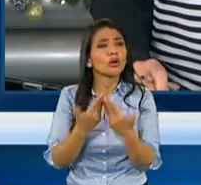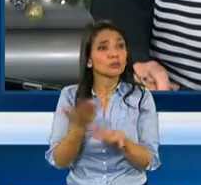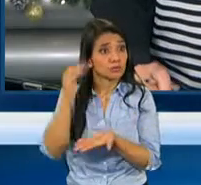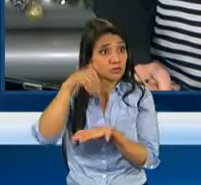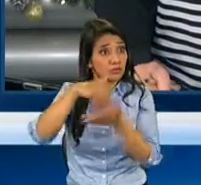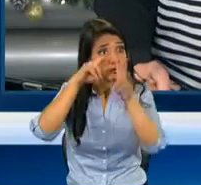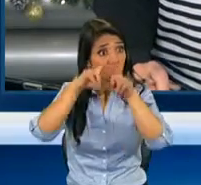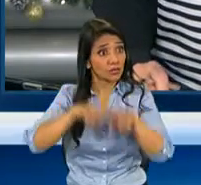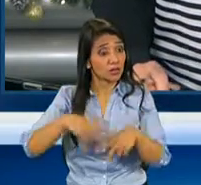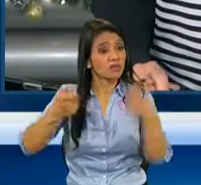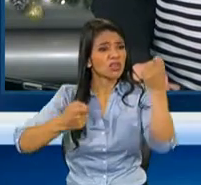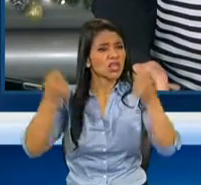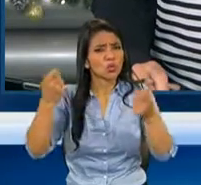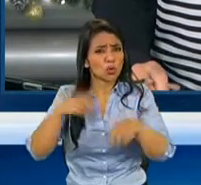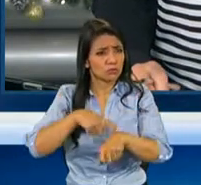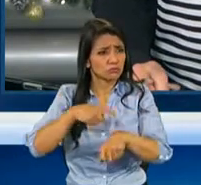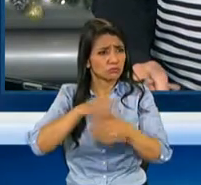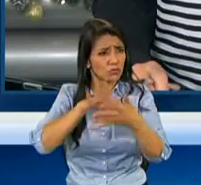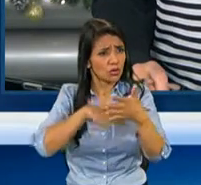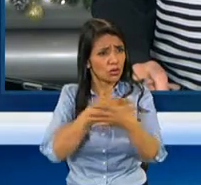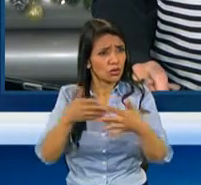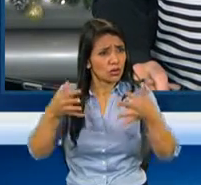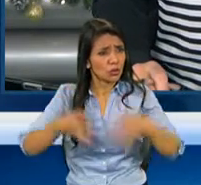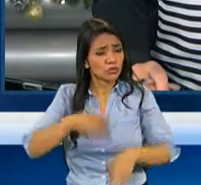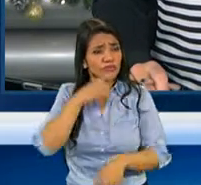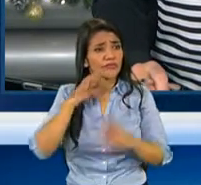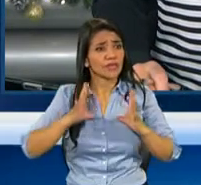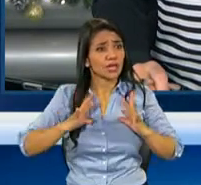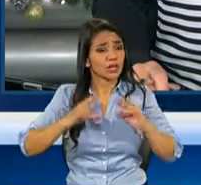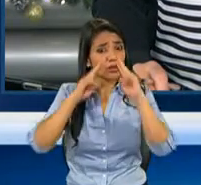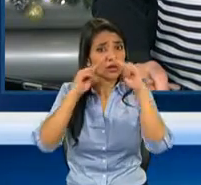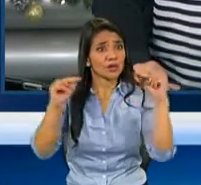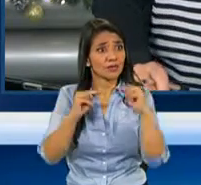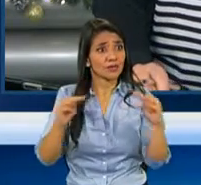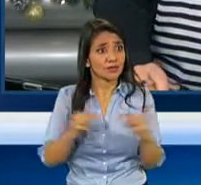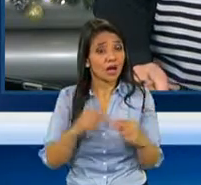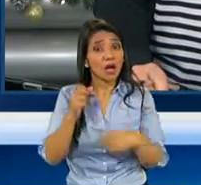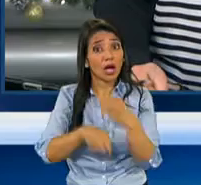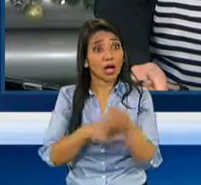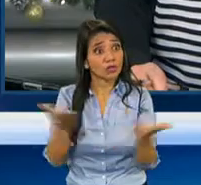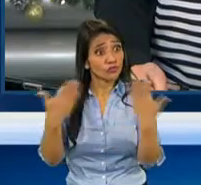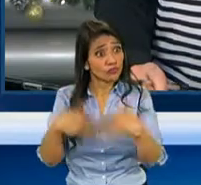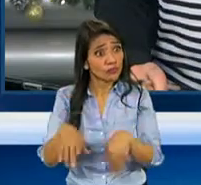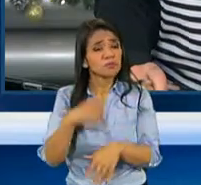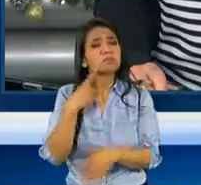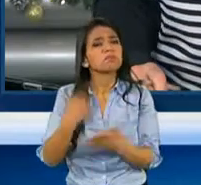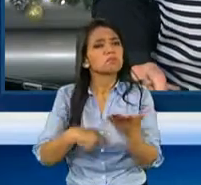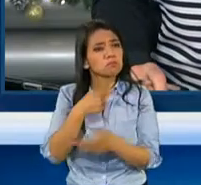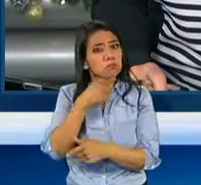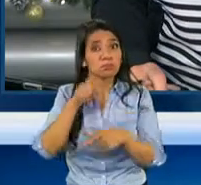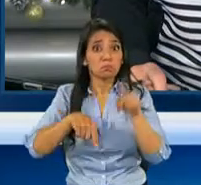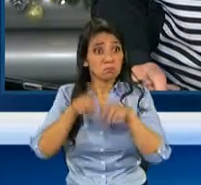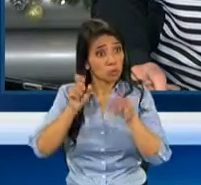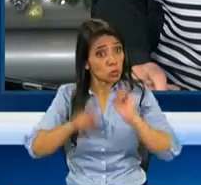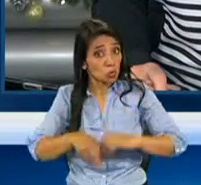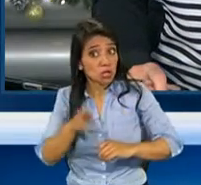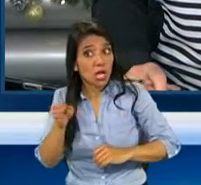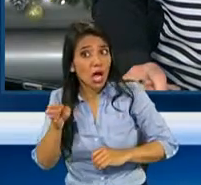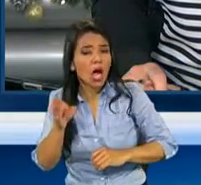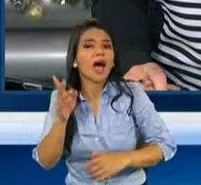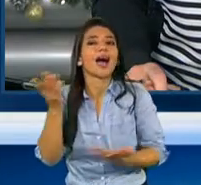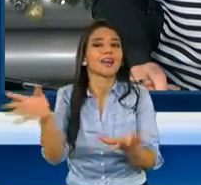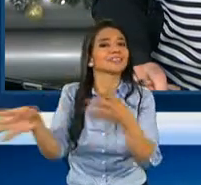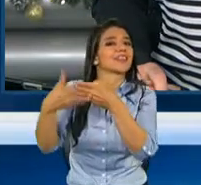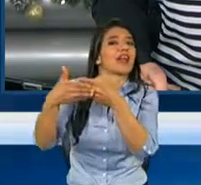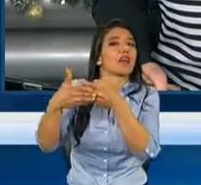revisión vehicular durante el feriado de navidad y de fin de año para que nosotros amigos televidentes tengan las precauciones del caso y sobre todo